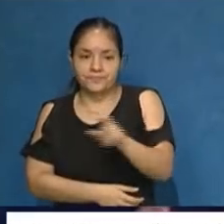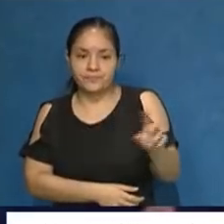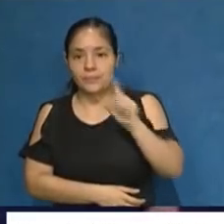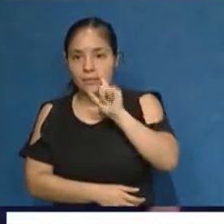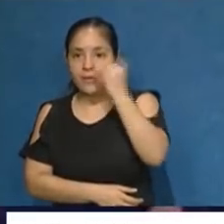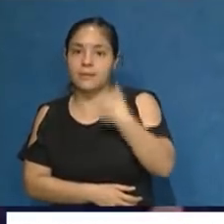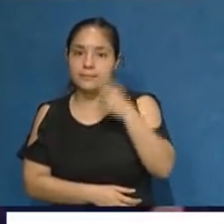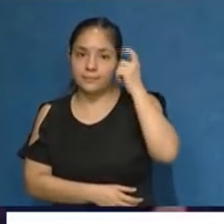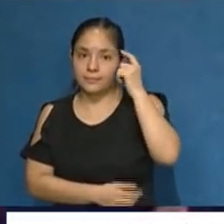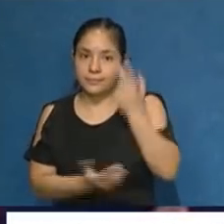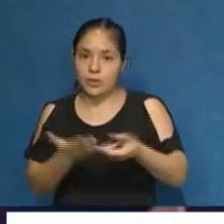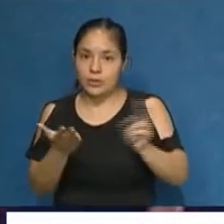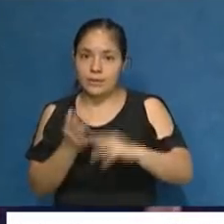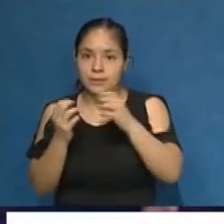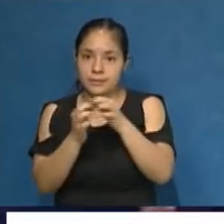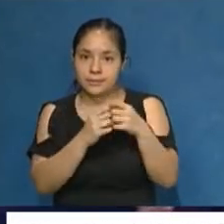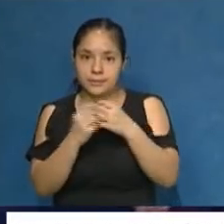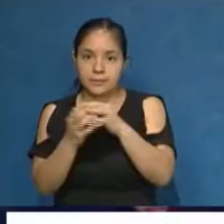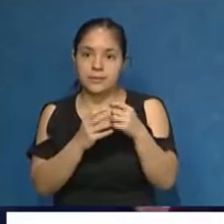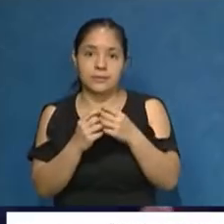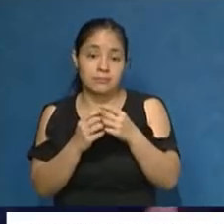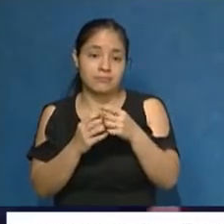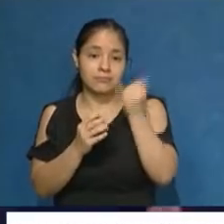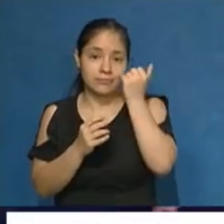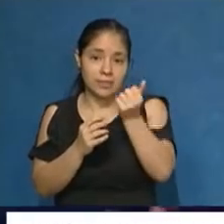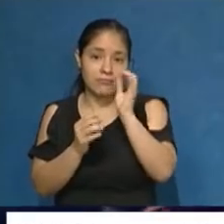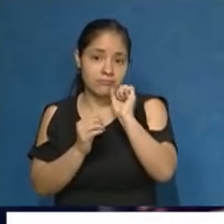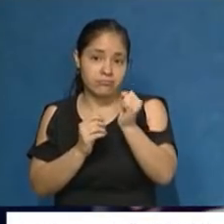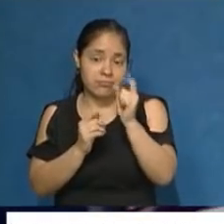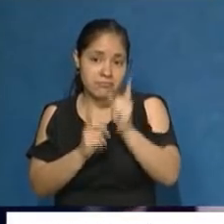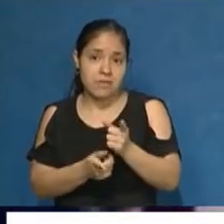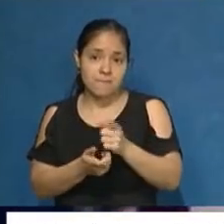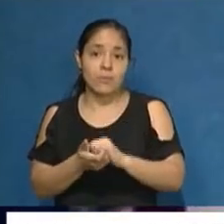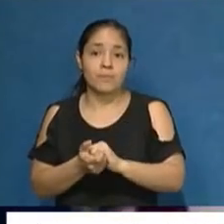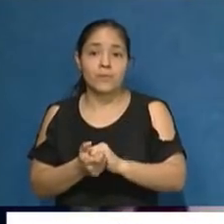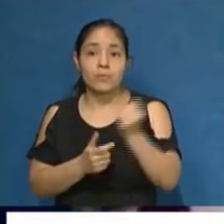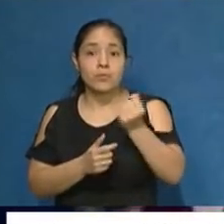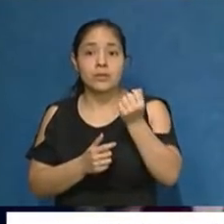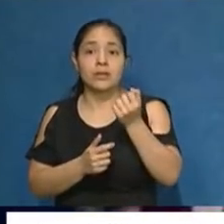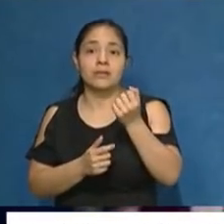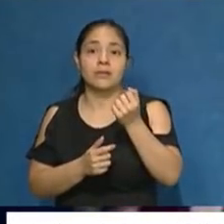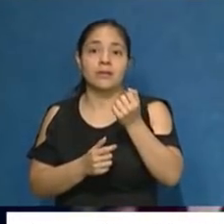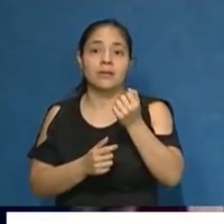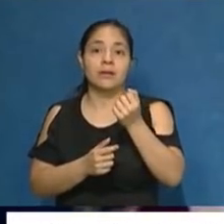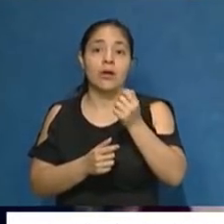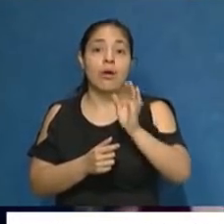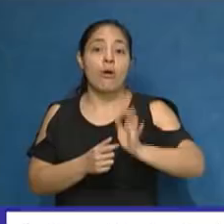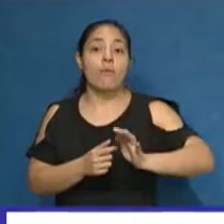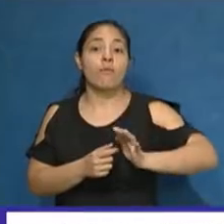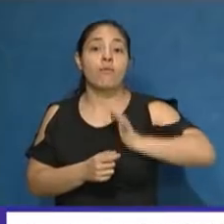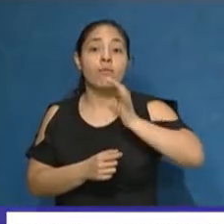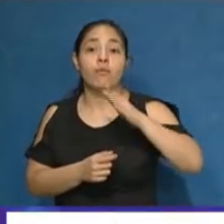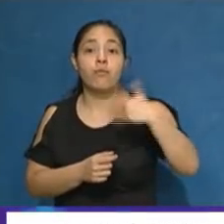que reverlo y se ha hecho. Y además, insisto en un concepto que dio el gobernador que me parece básico. Esto es algo que iba a suceder en el futuro y que no